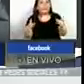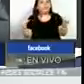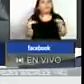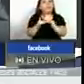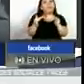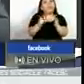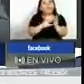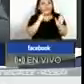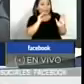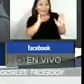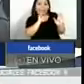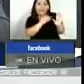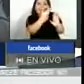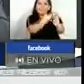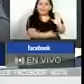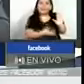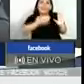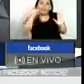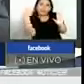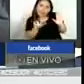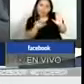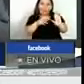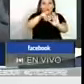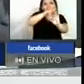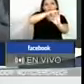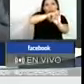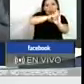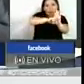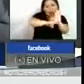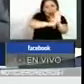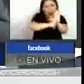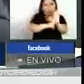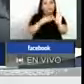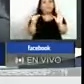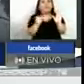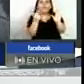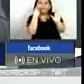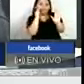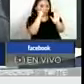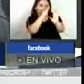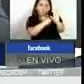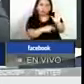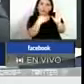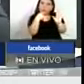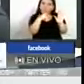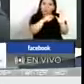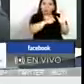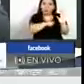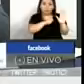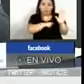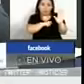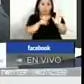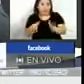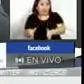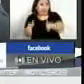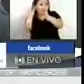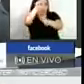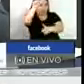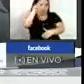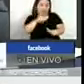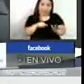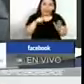de cumplirse algunos requisitos y además debe de haber autoridad competente para determinarlo. Y en ese momento,